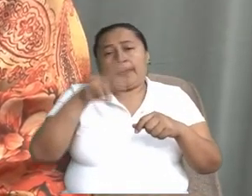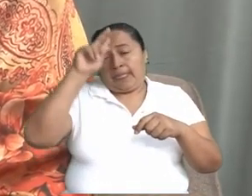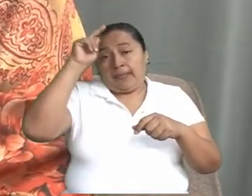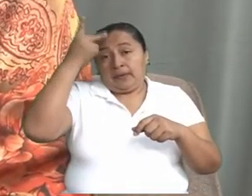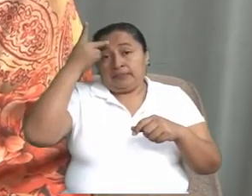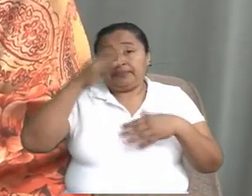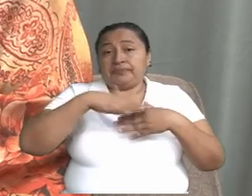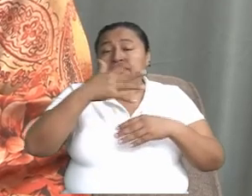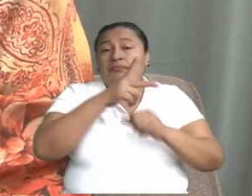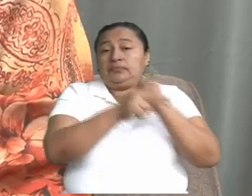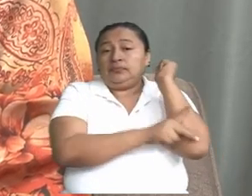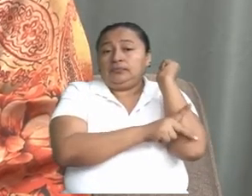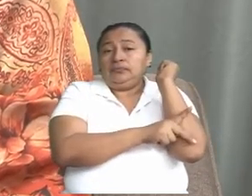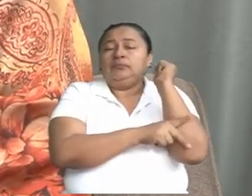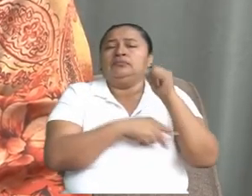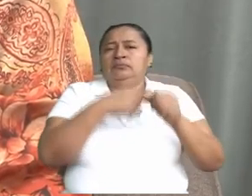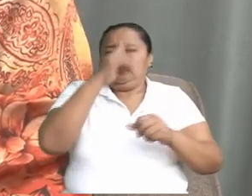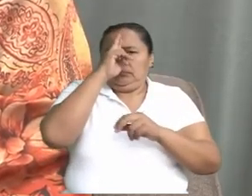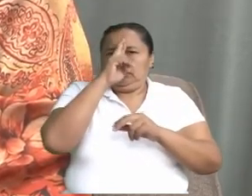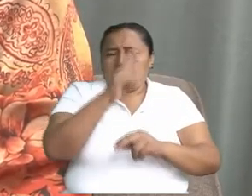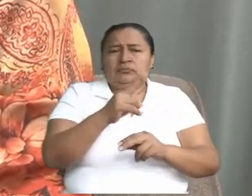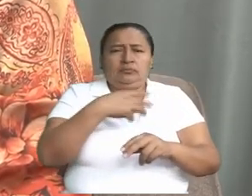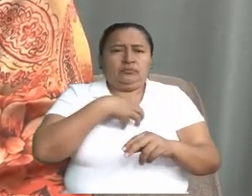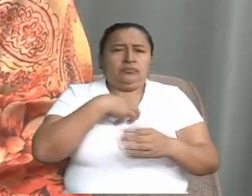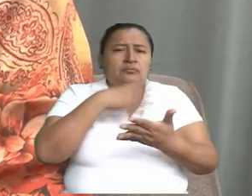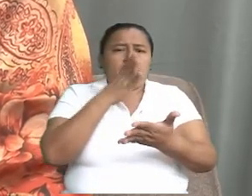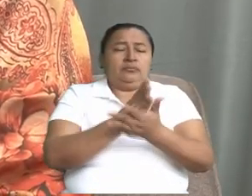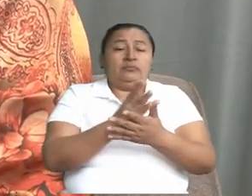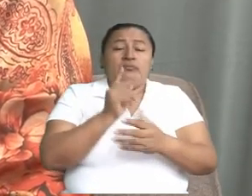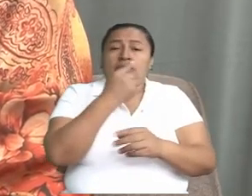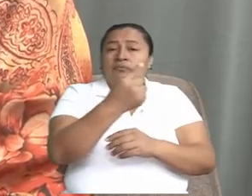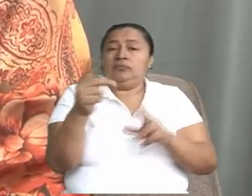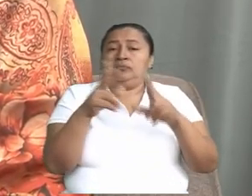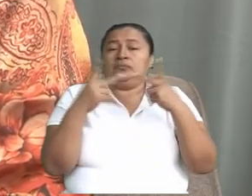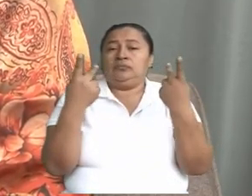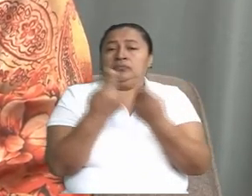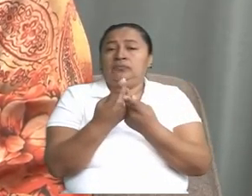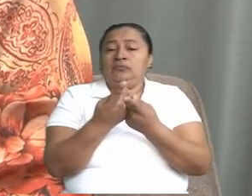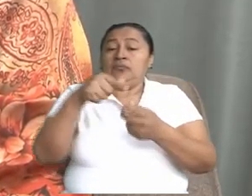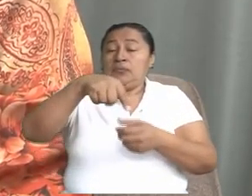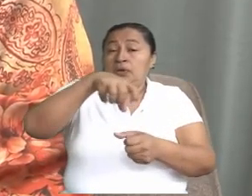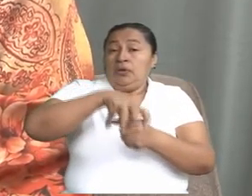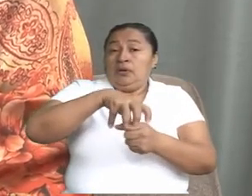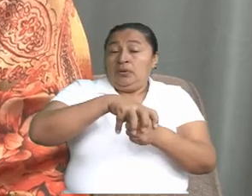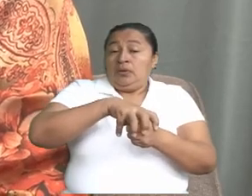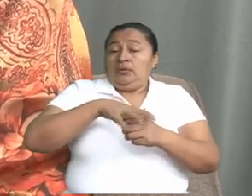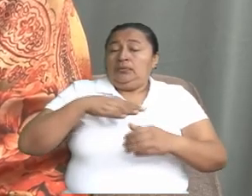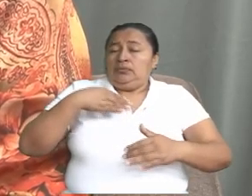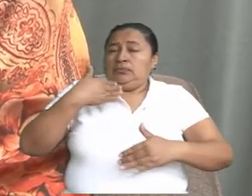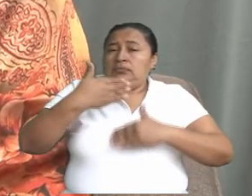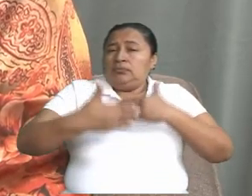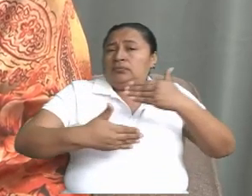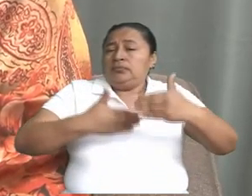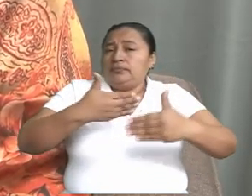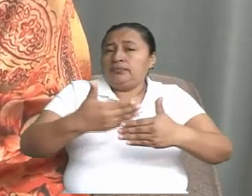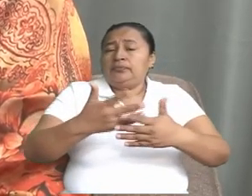de respeto a la autodeterminación de los pueblos, situación que se vino